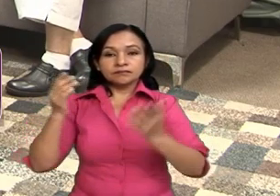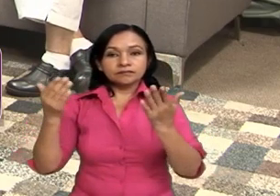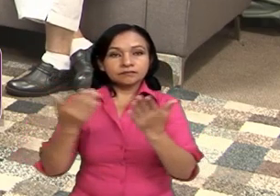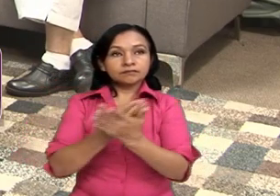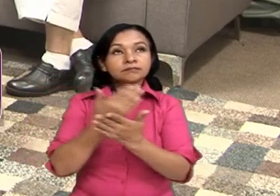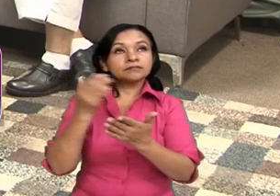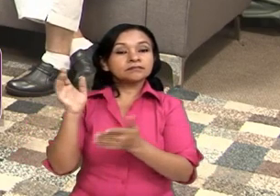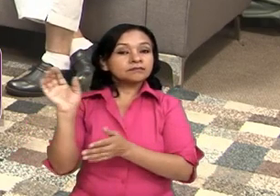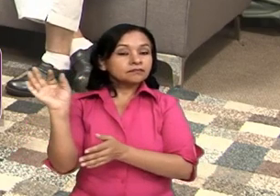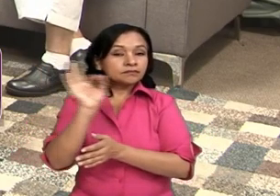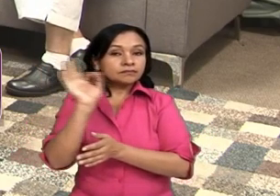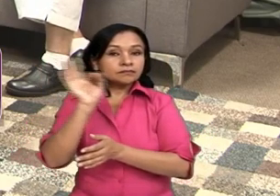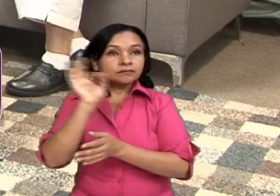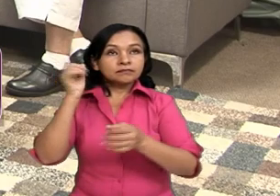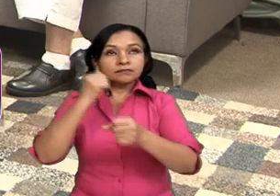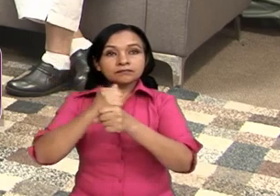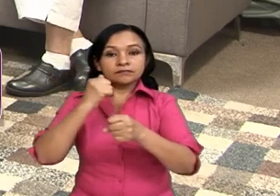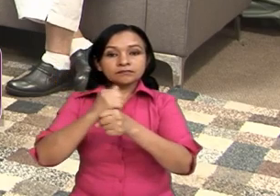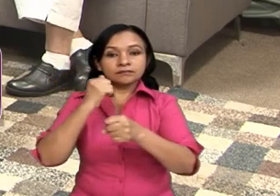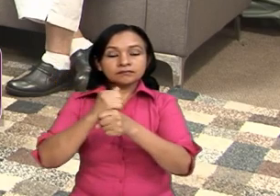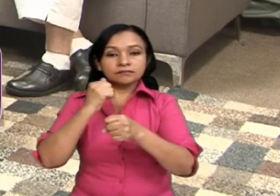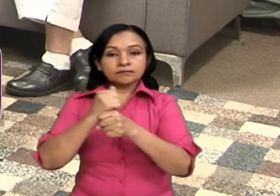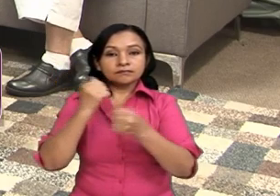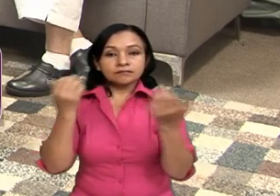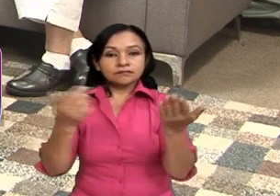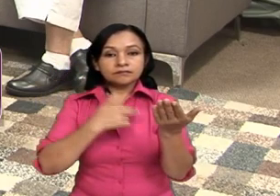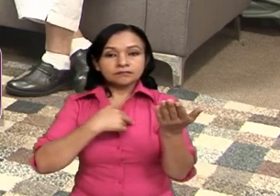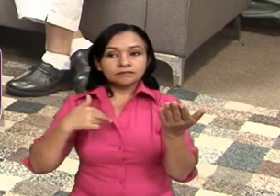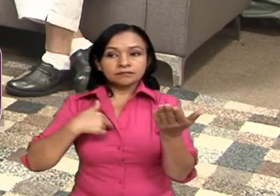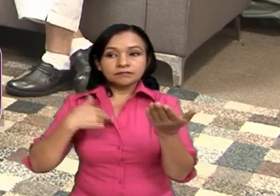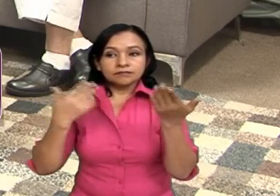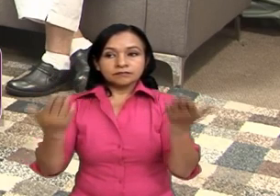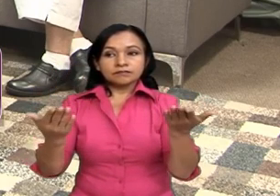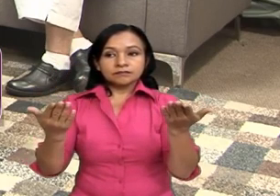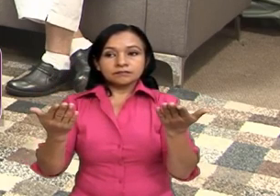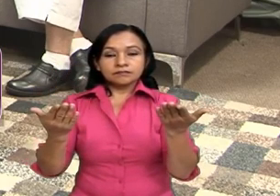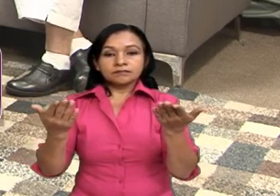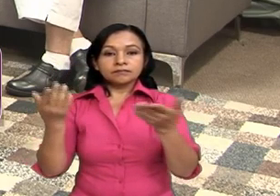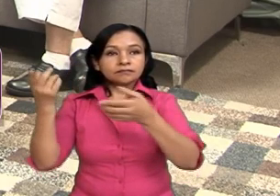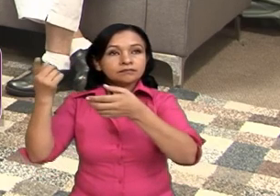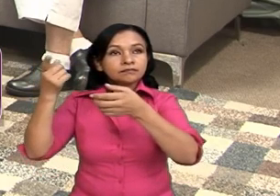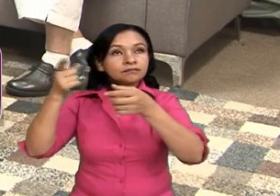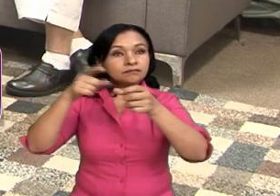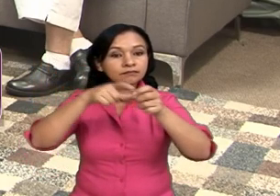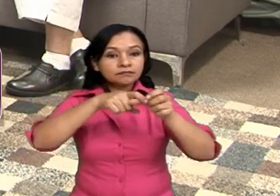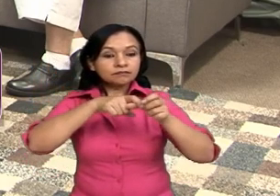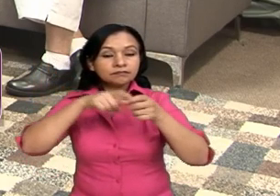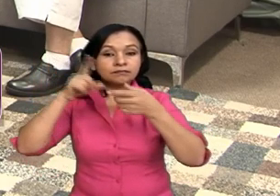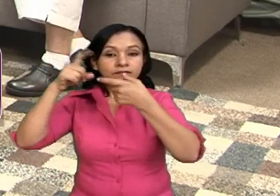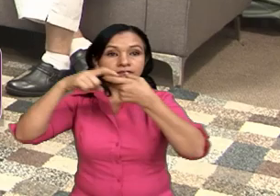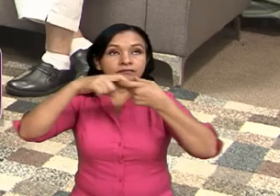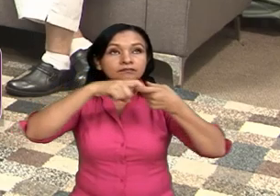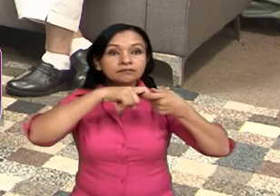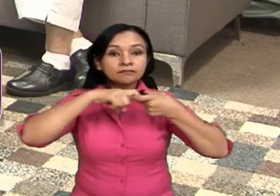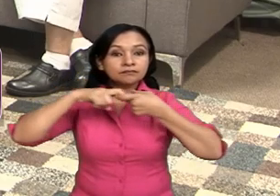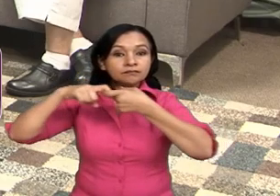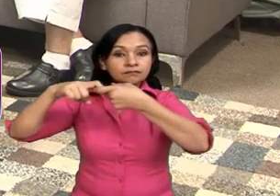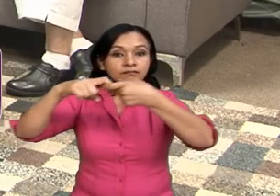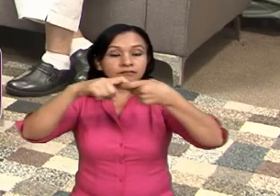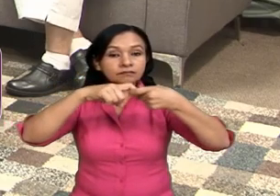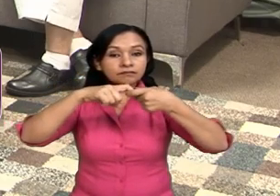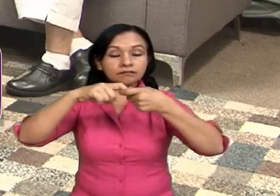estrategia que estamos impulsando desde nuestro gobierno, varias instituciones coordinadas por el Canal 6, que es Nicaragua